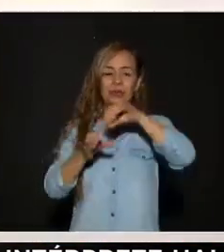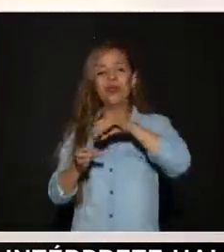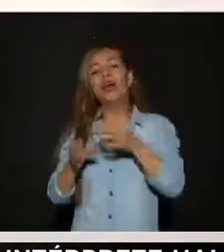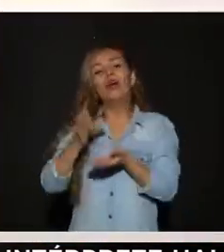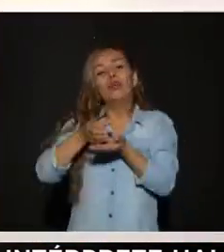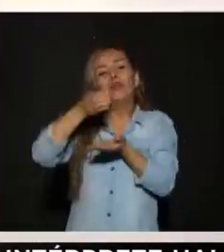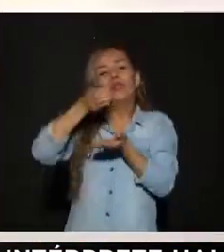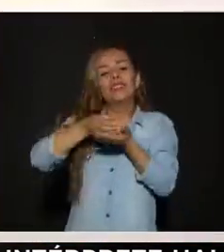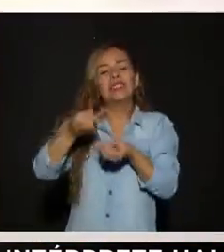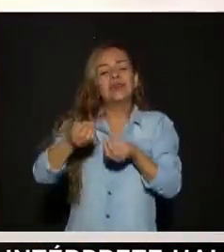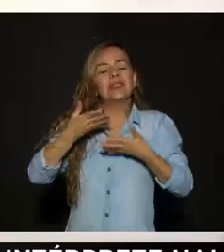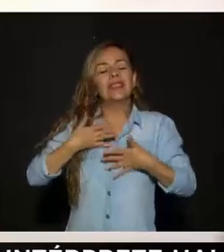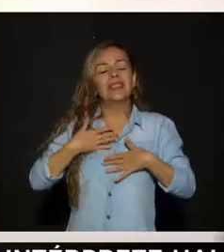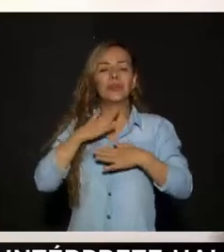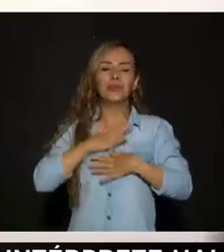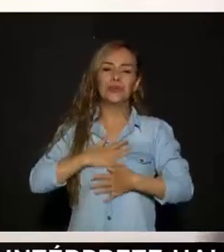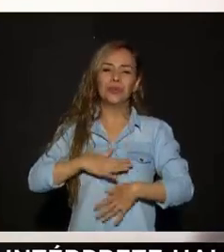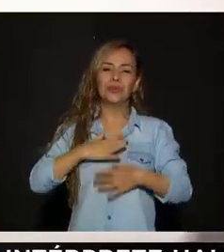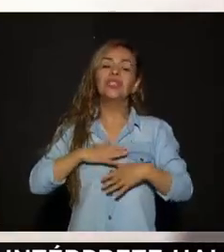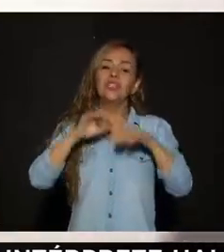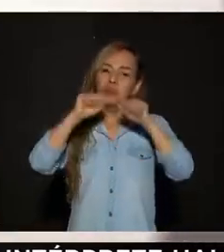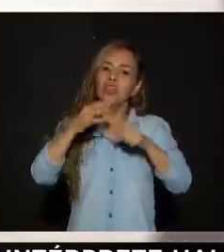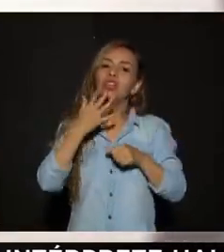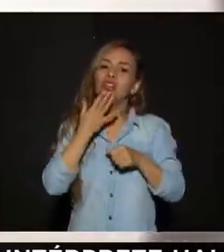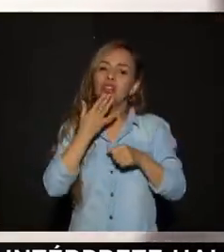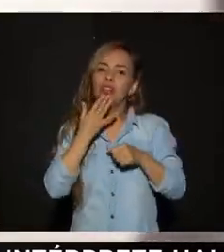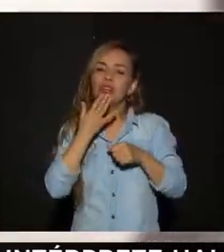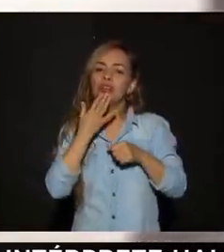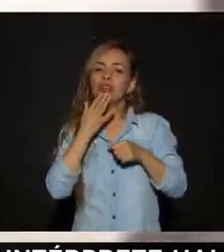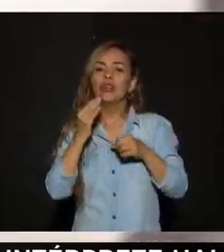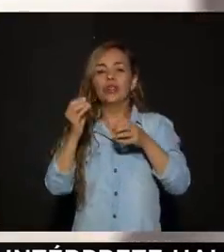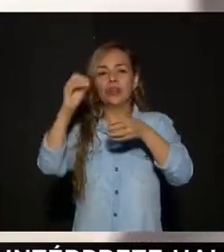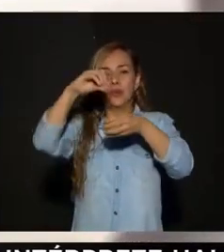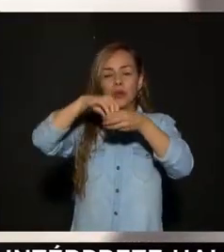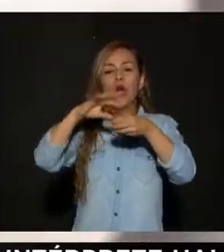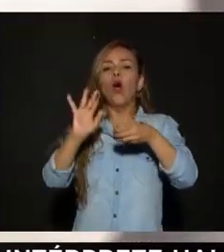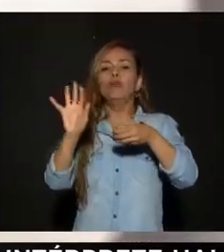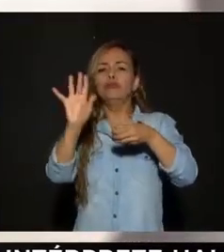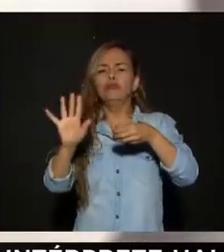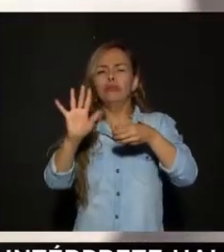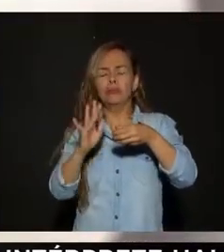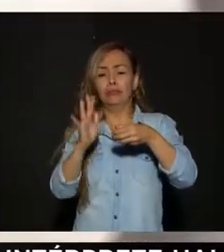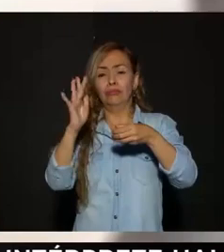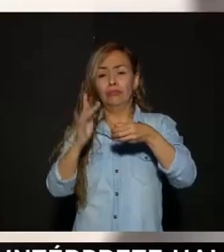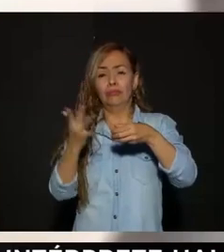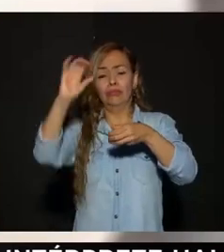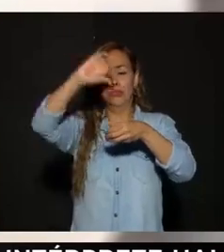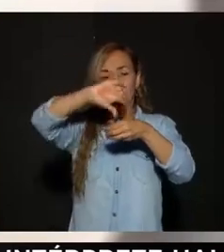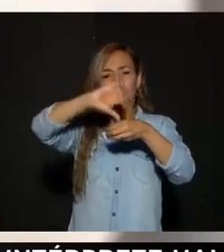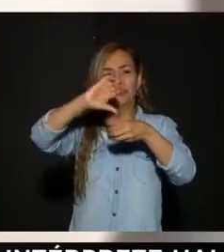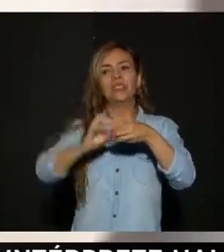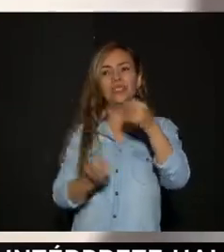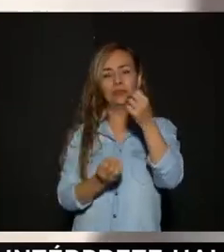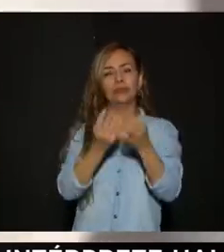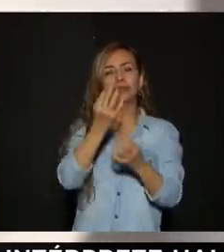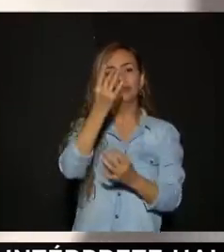les queda. No es sino agregarle un poquito de Mirella, colores o esos muñequitos que a veces uno pequeñitos que puede meterle a los tarritos. Ahí está para